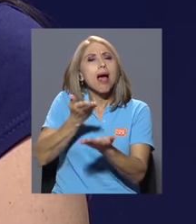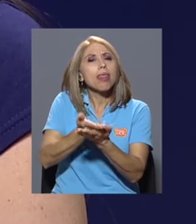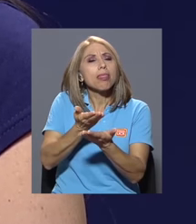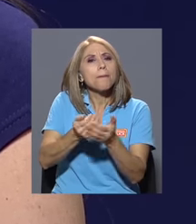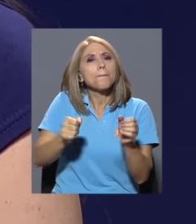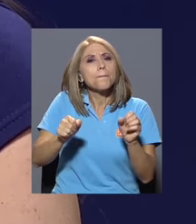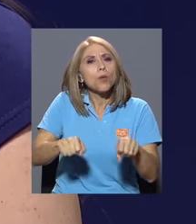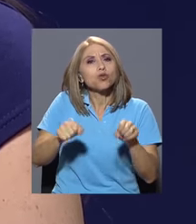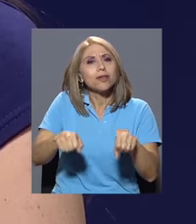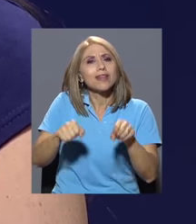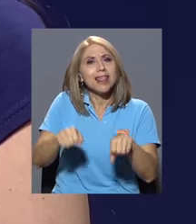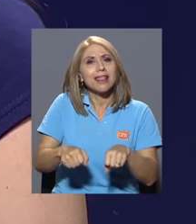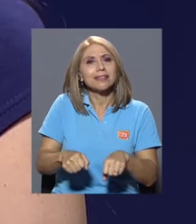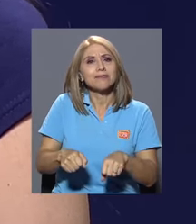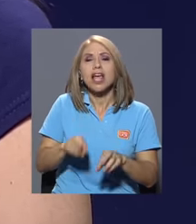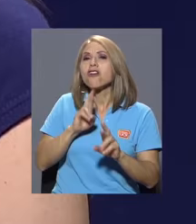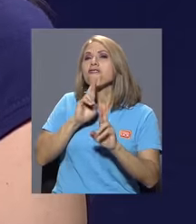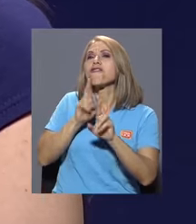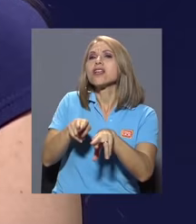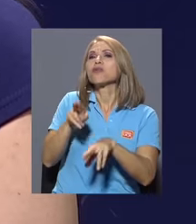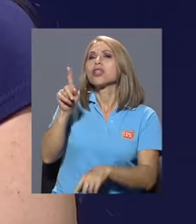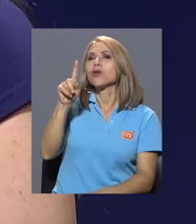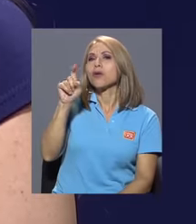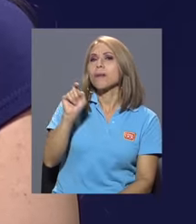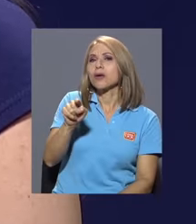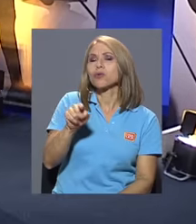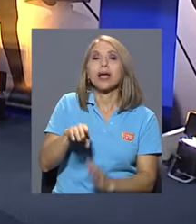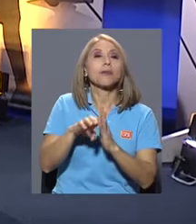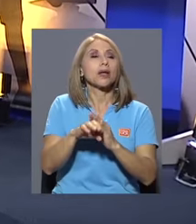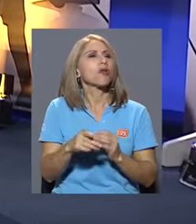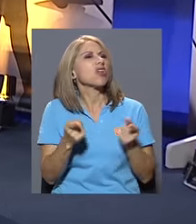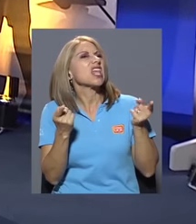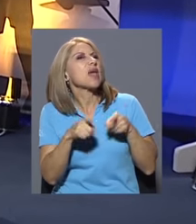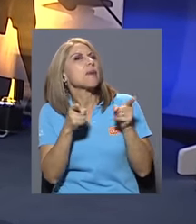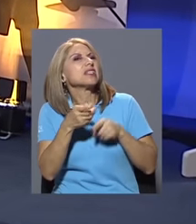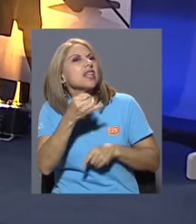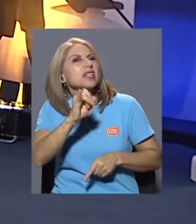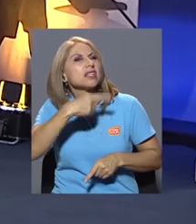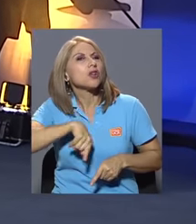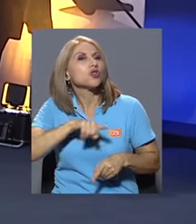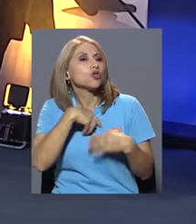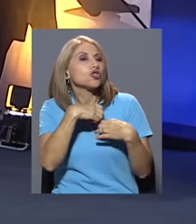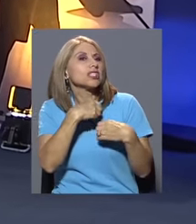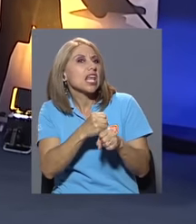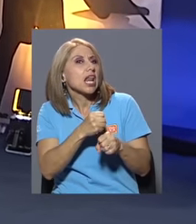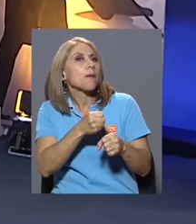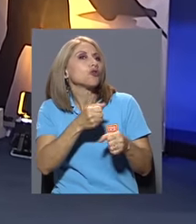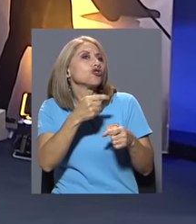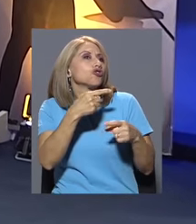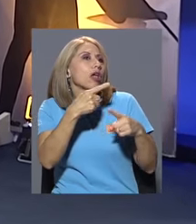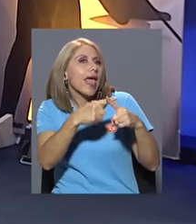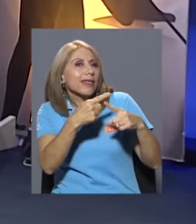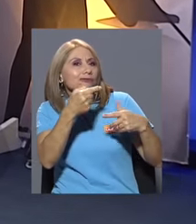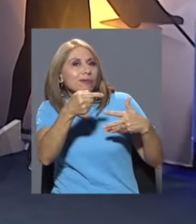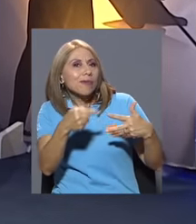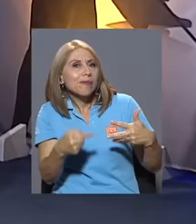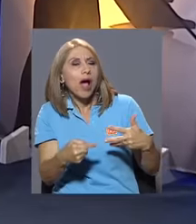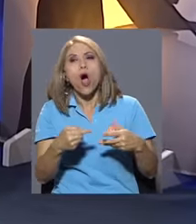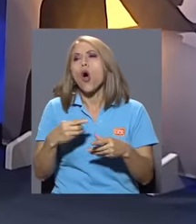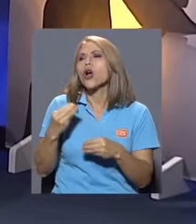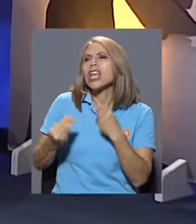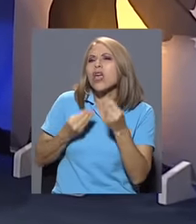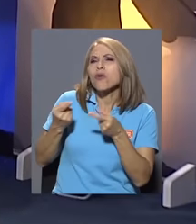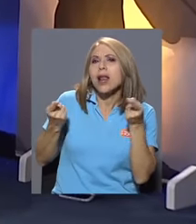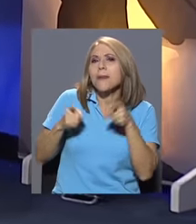a responder una pregunta. ¿Qué pasaría si hiciéramos tal cosa? ¿O qué habría pasado si hubiéramos hecho tal otra? Y esa